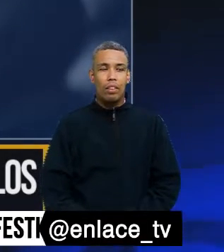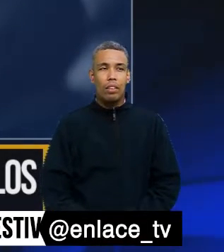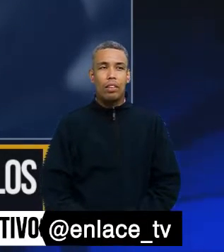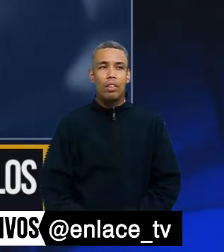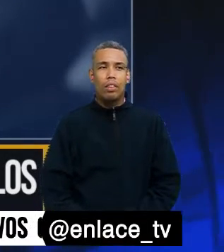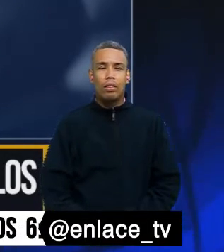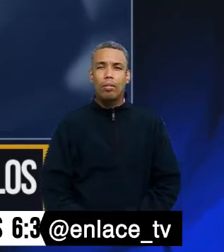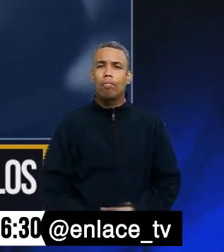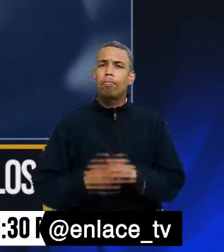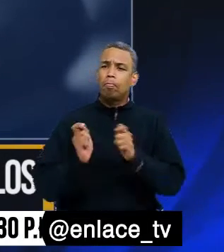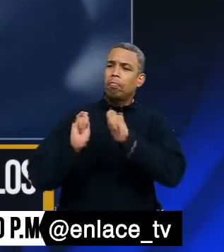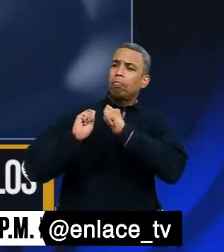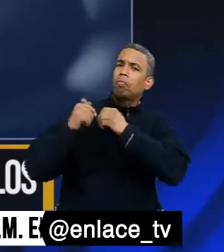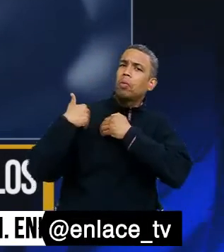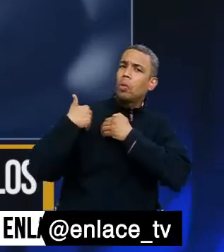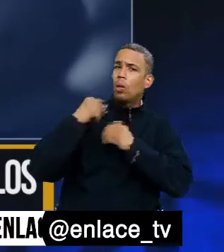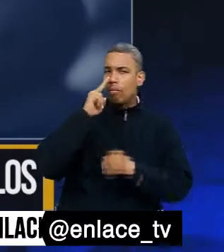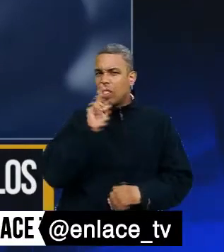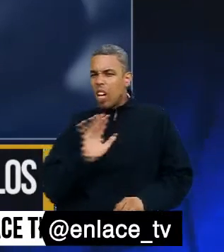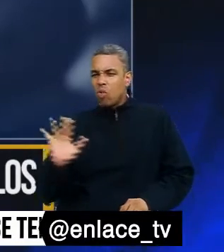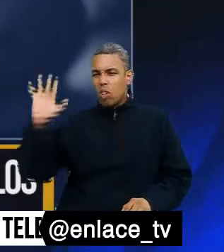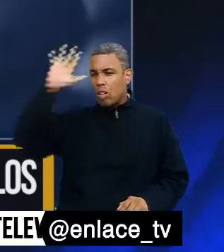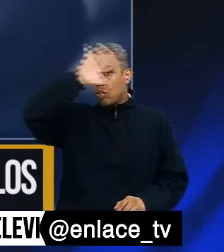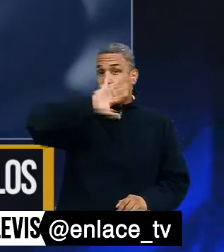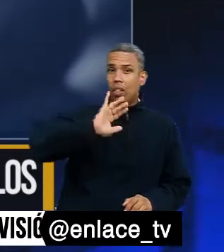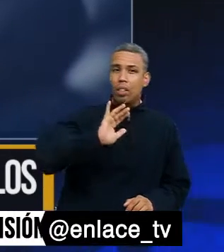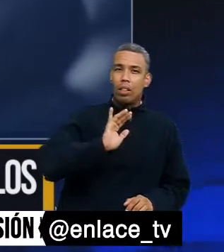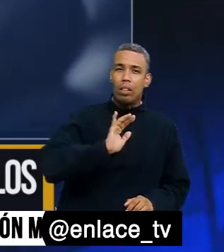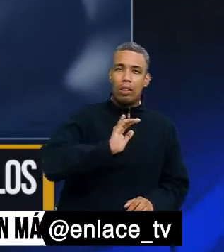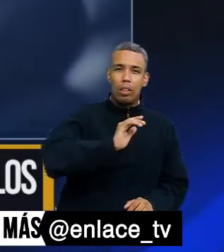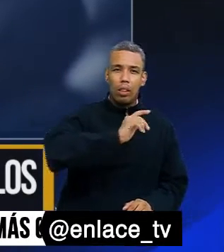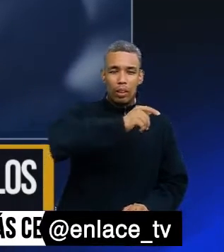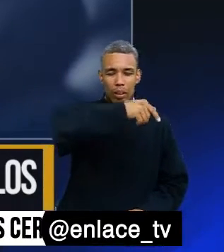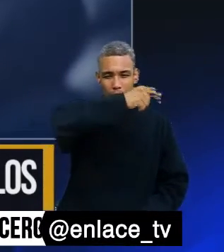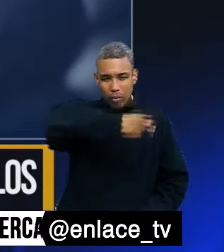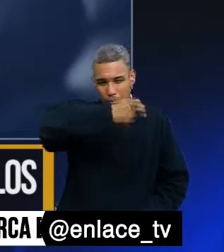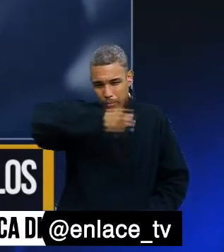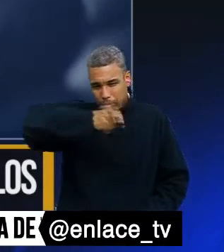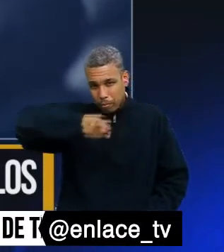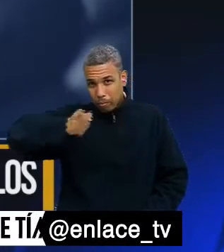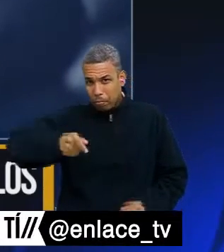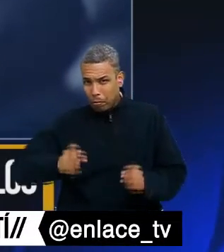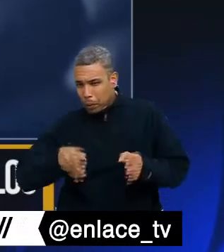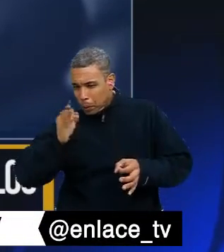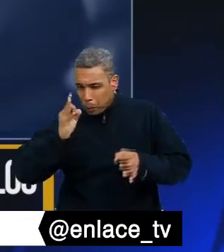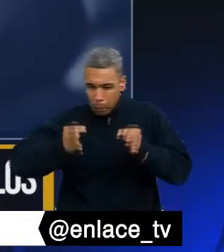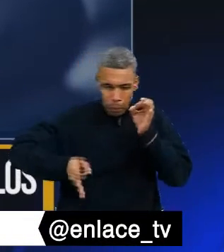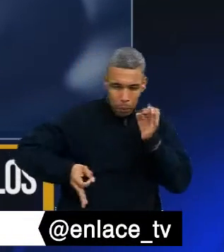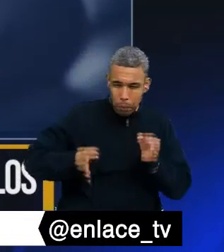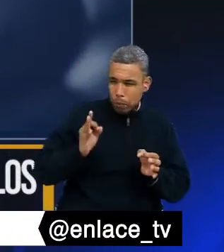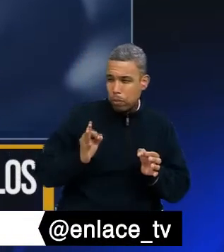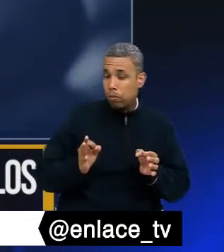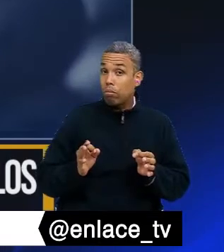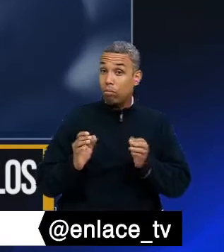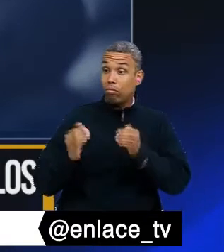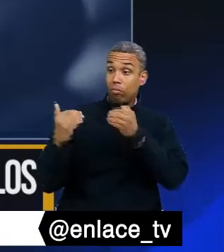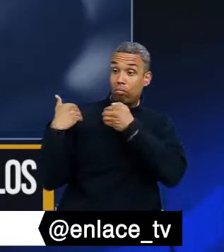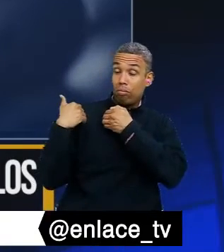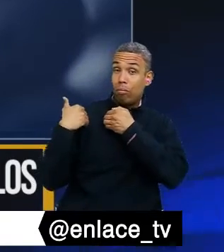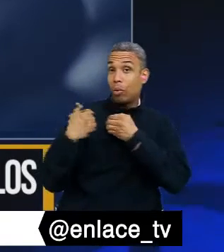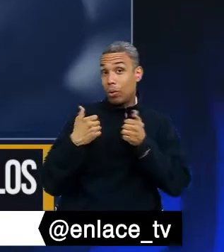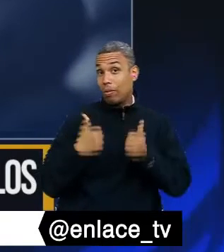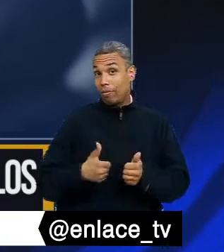emisión de los conceptos y el juzgamiento en total. Y fue realmente una experiencia desagradable, muy satisfactoria,